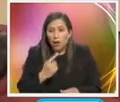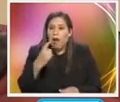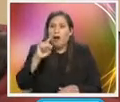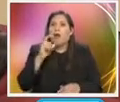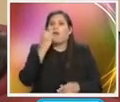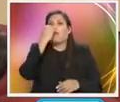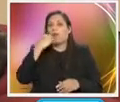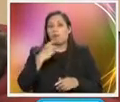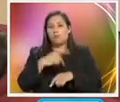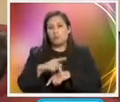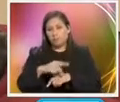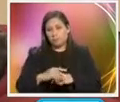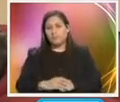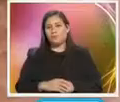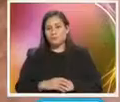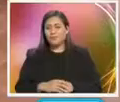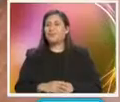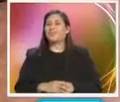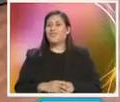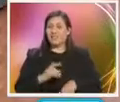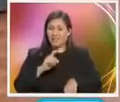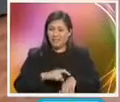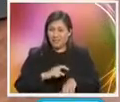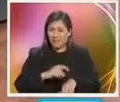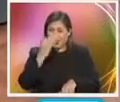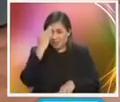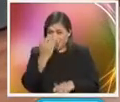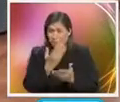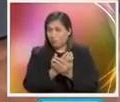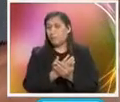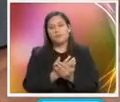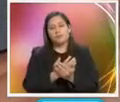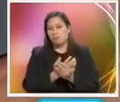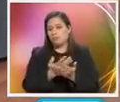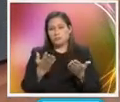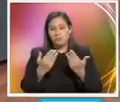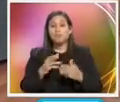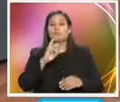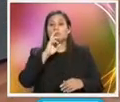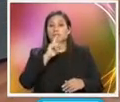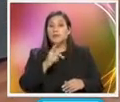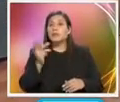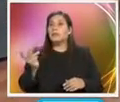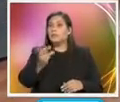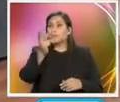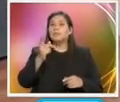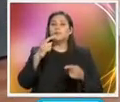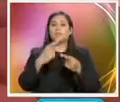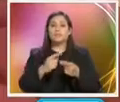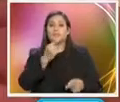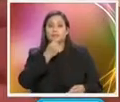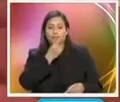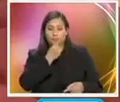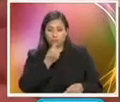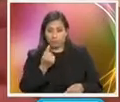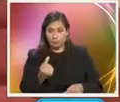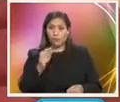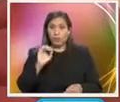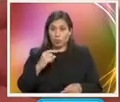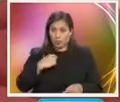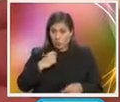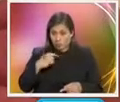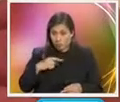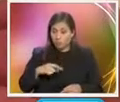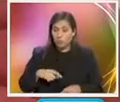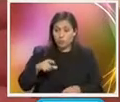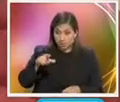peligroso. Okay. ¿Cuál es el tiempo indicado? En realidad no lo hay. Lo mejor es preguntarle al niño o nosotros mismos